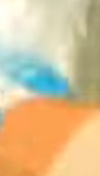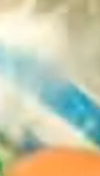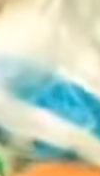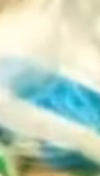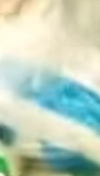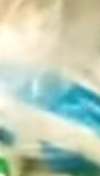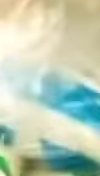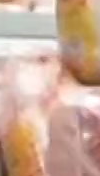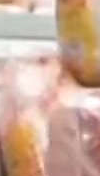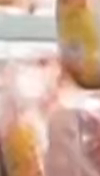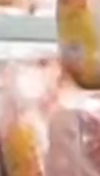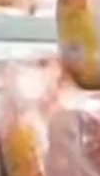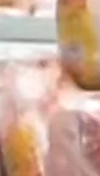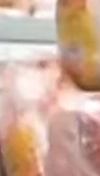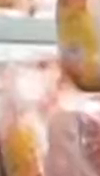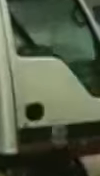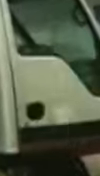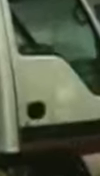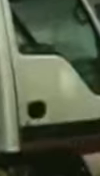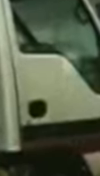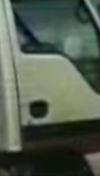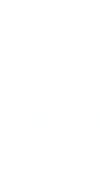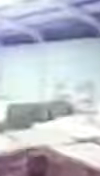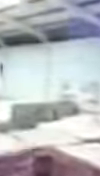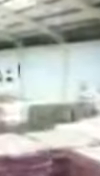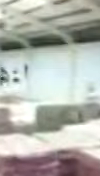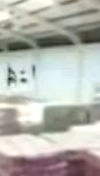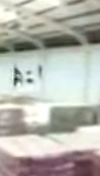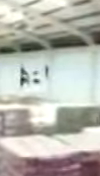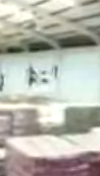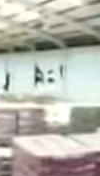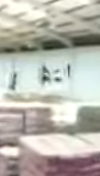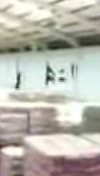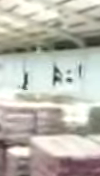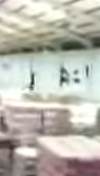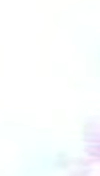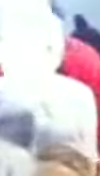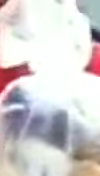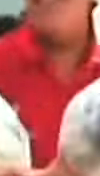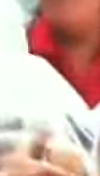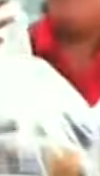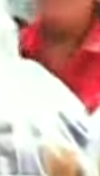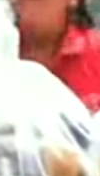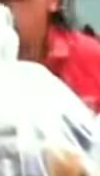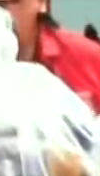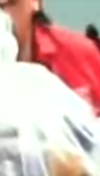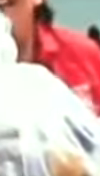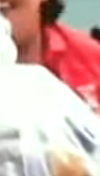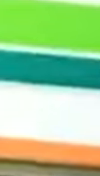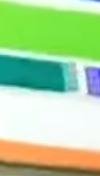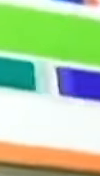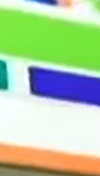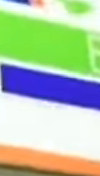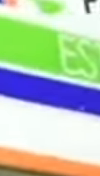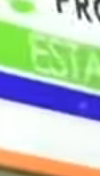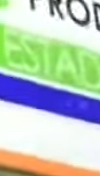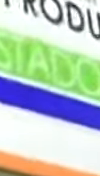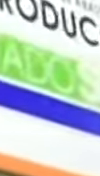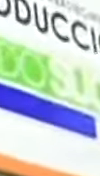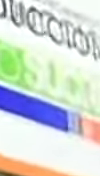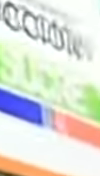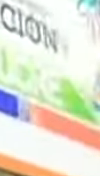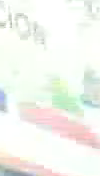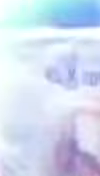Claro, el 12 de marzo de cada año como el Día Nacional de la Alimentación y de los Comités Locales de